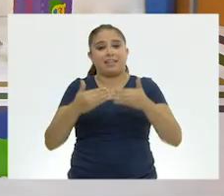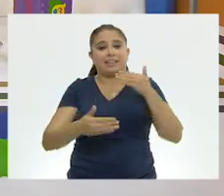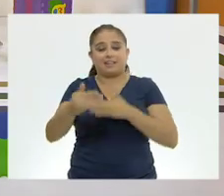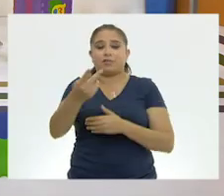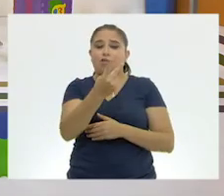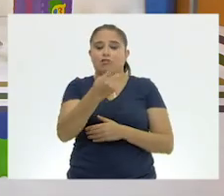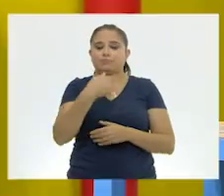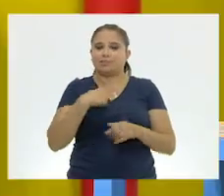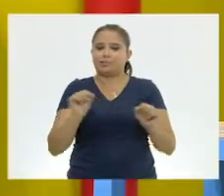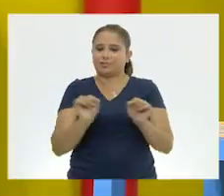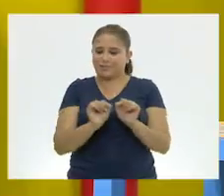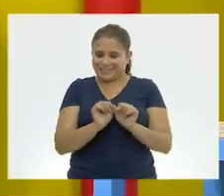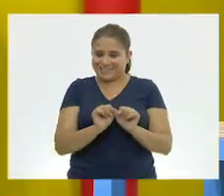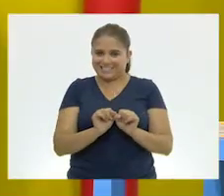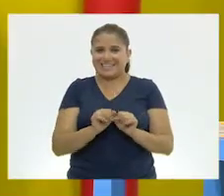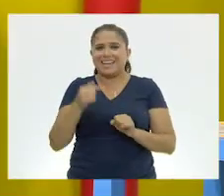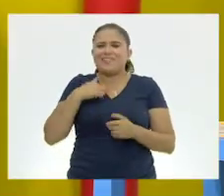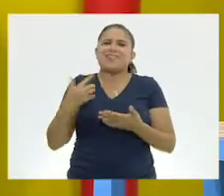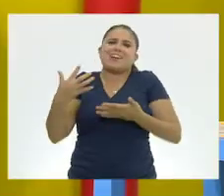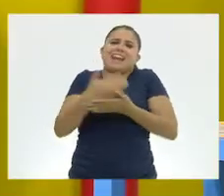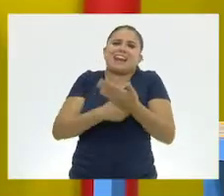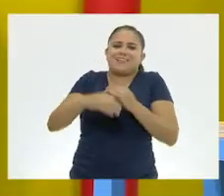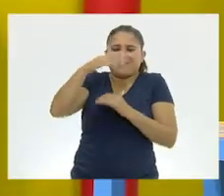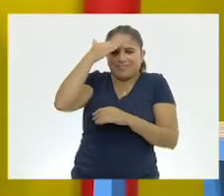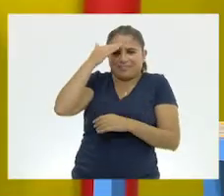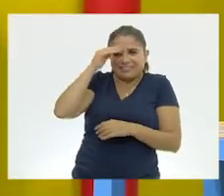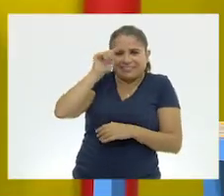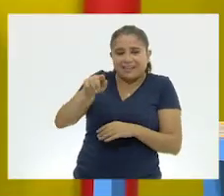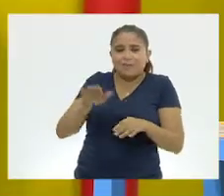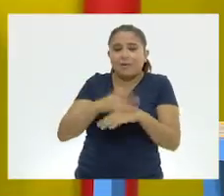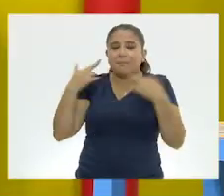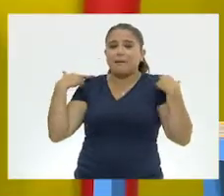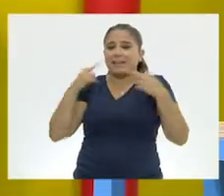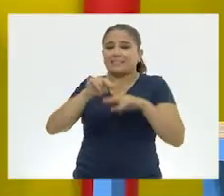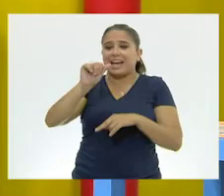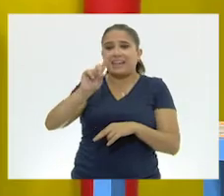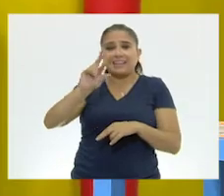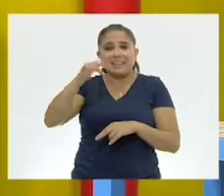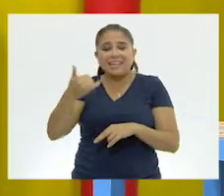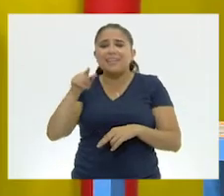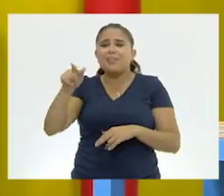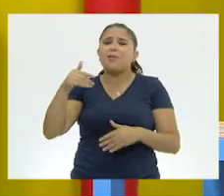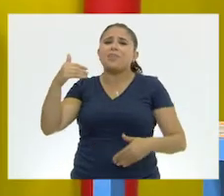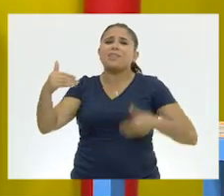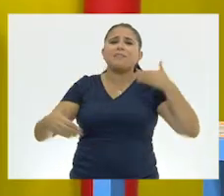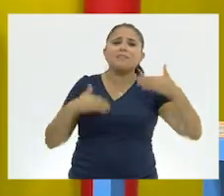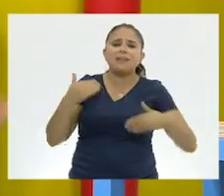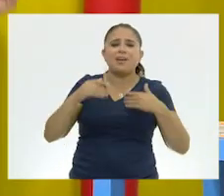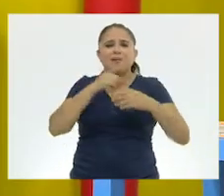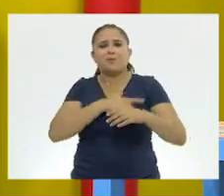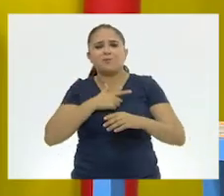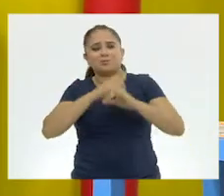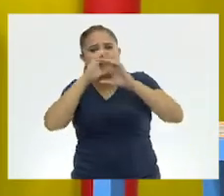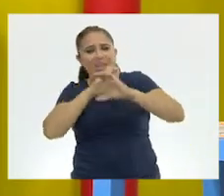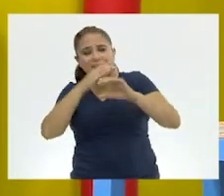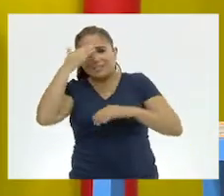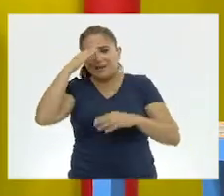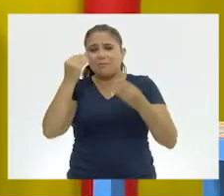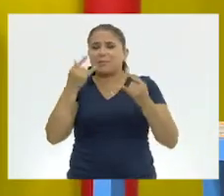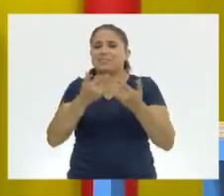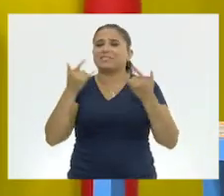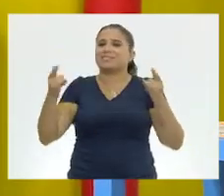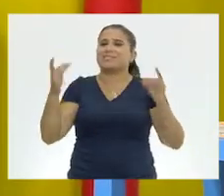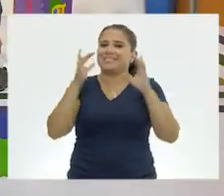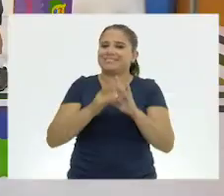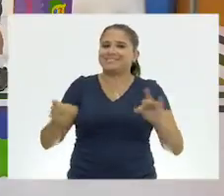serás mi sobrina. Excelente, yo ya tenía muchas ganas de conocerte porque la maestra Adri me dijo que eres muy divertido, te gusta cantar y te sabes muchas